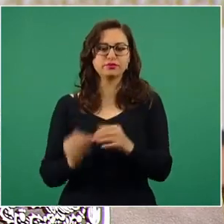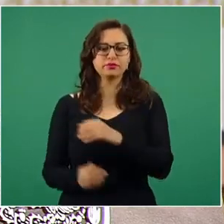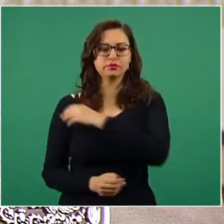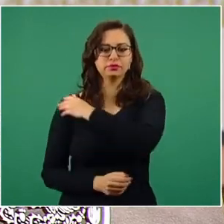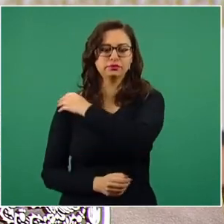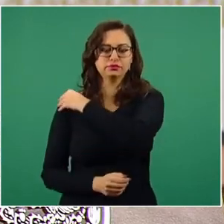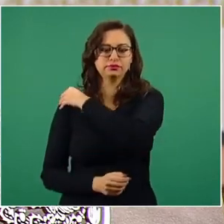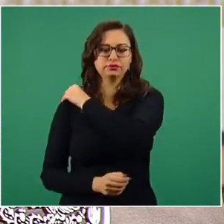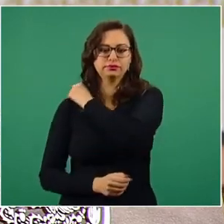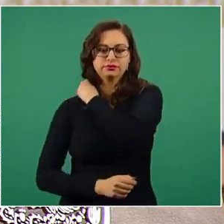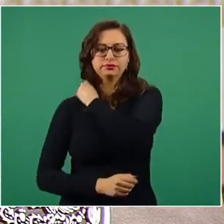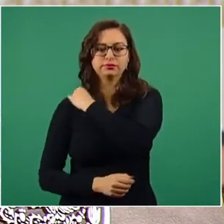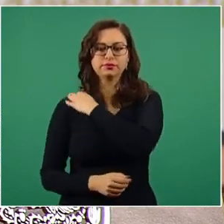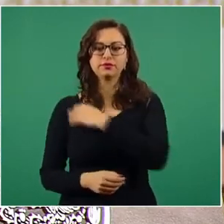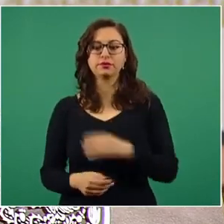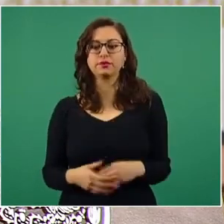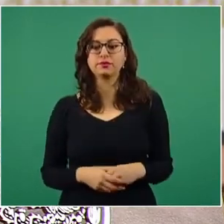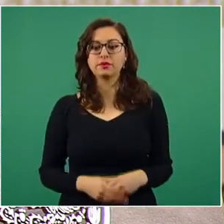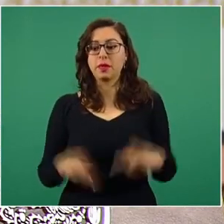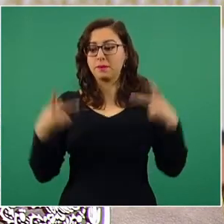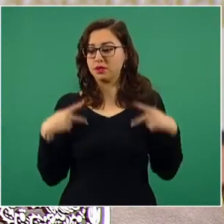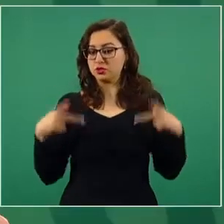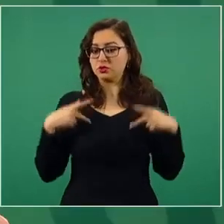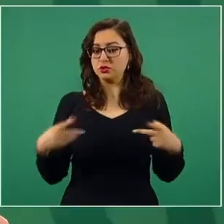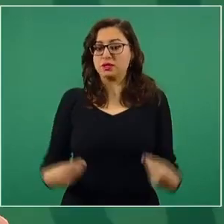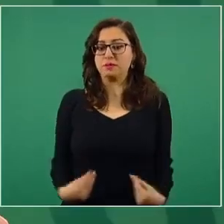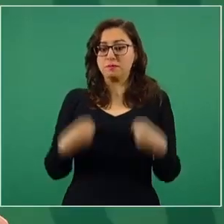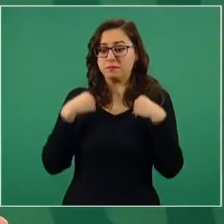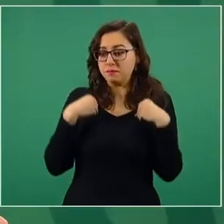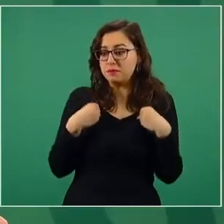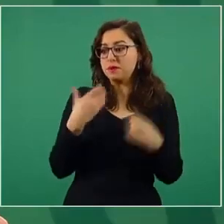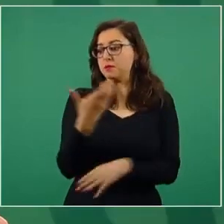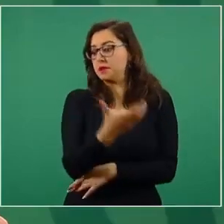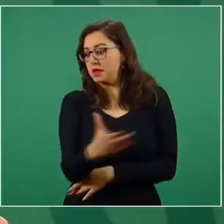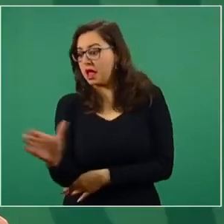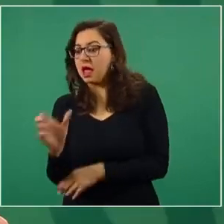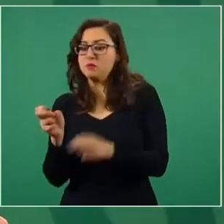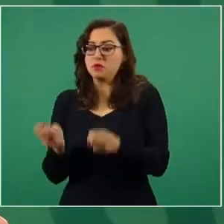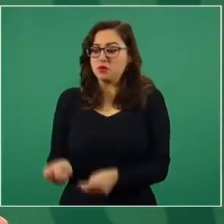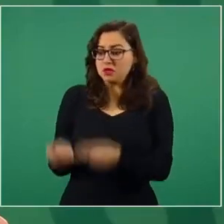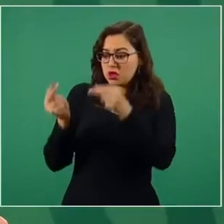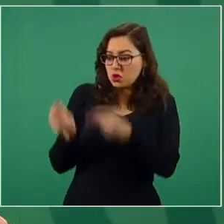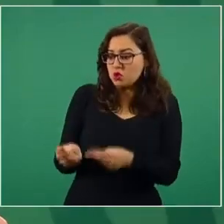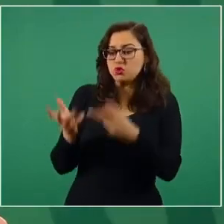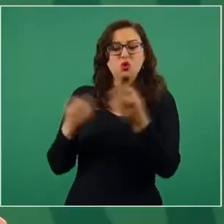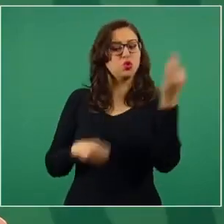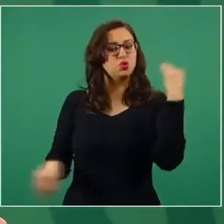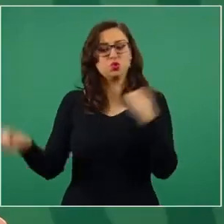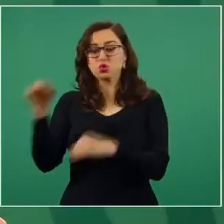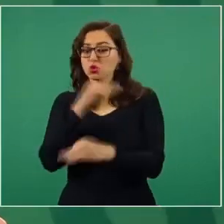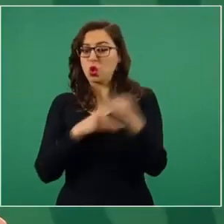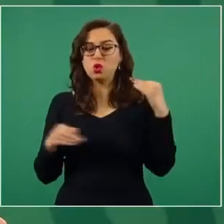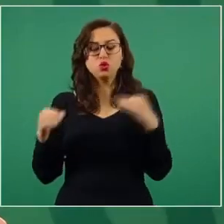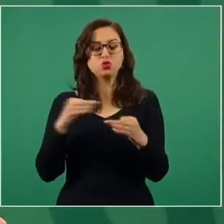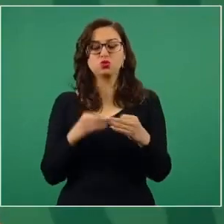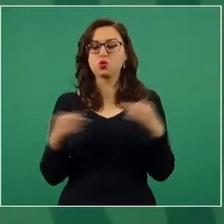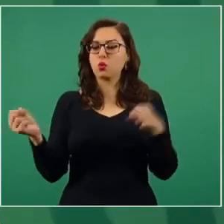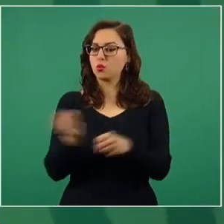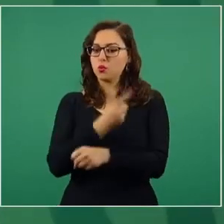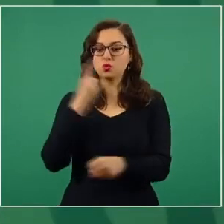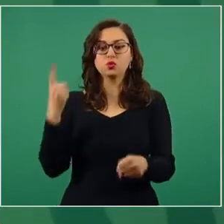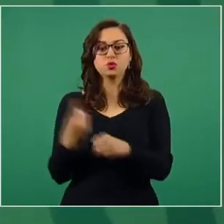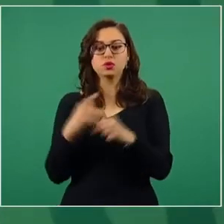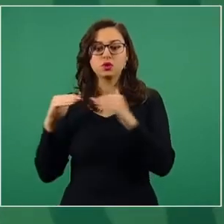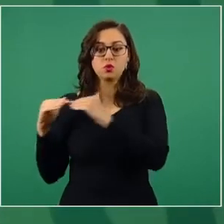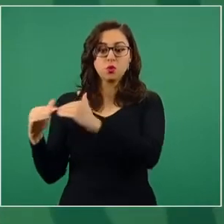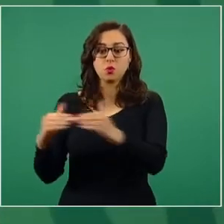los hijos de campesinos, los hijos de obreros, los hijos de comerciantes, todos que podamos. En el